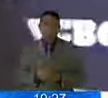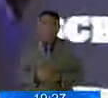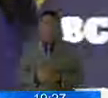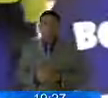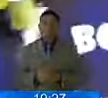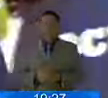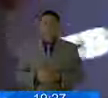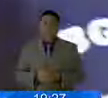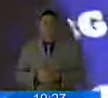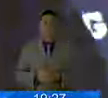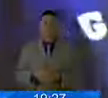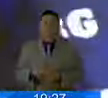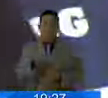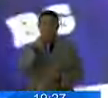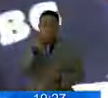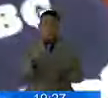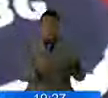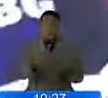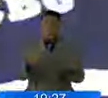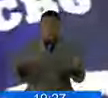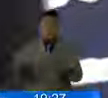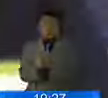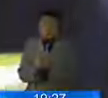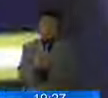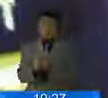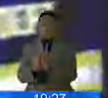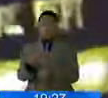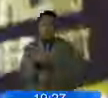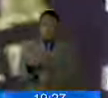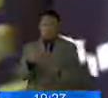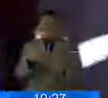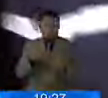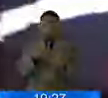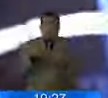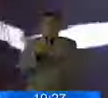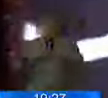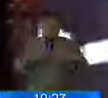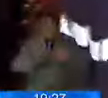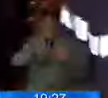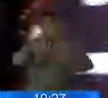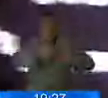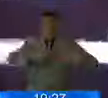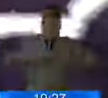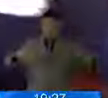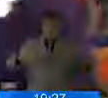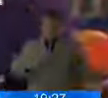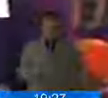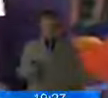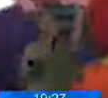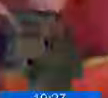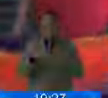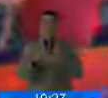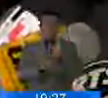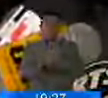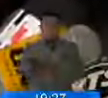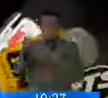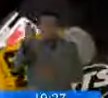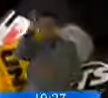Tanto el conductor como su acompañante fueron liberados y de inmediato se procedió al traslado hasta una casa de